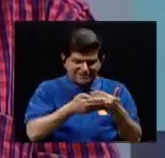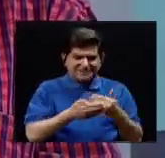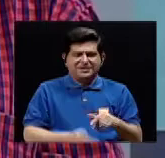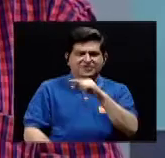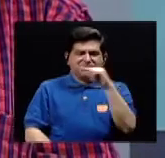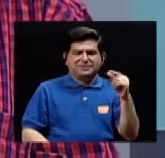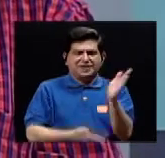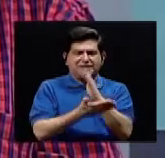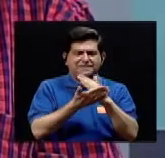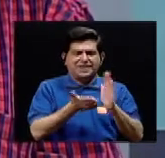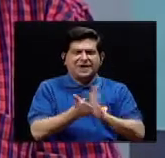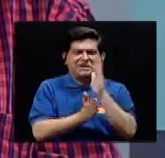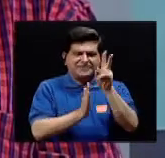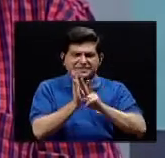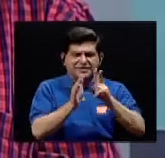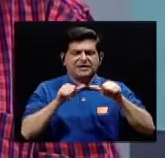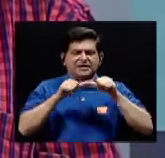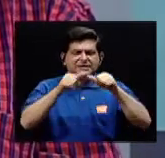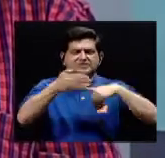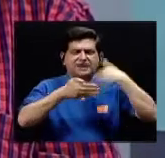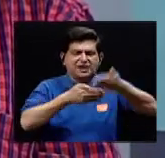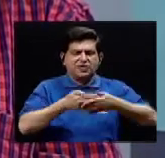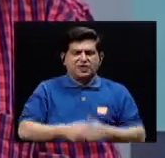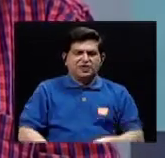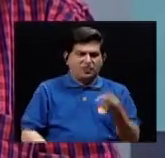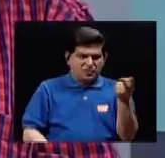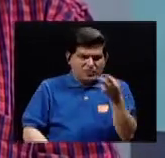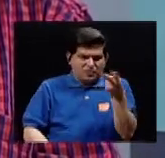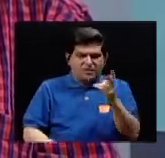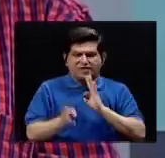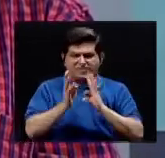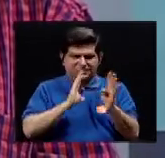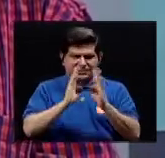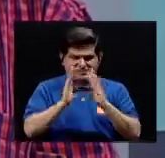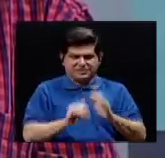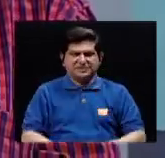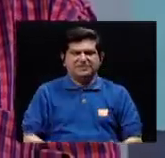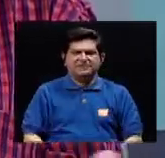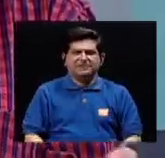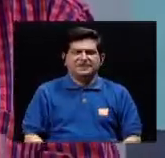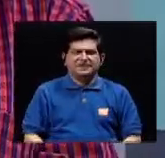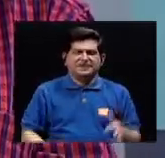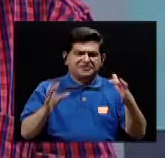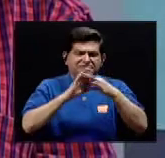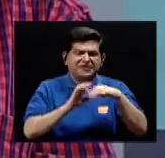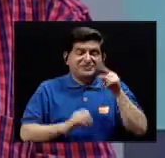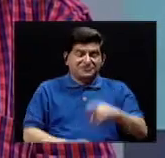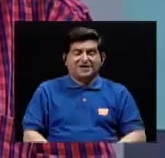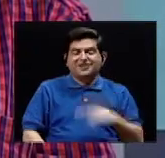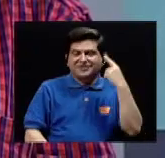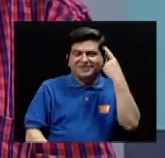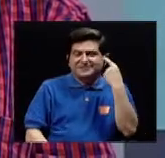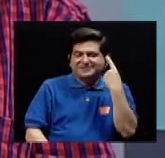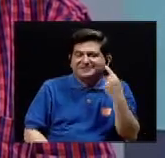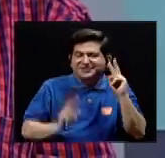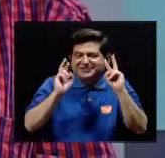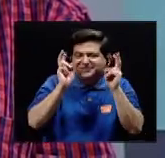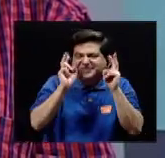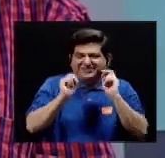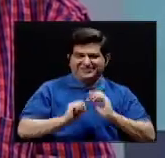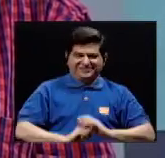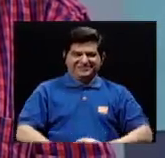un fragmento del documental y continuaremos con Isis y con Quique conversando sobre este colocho.